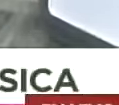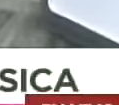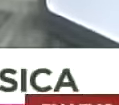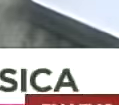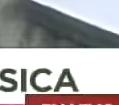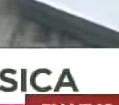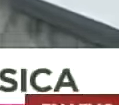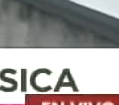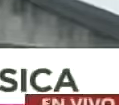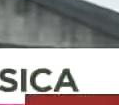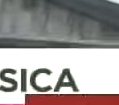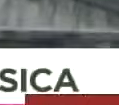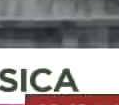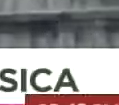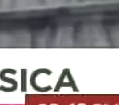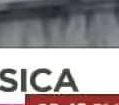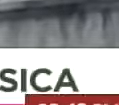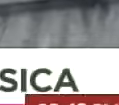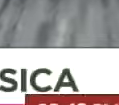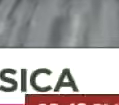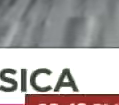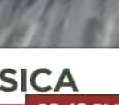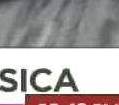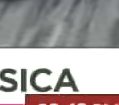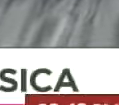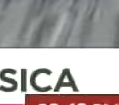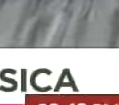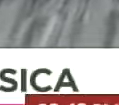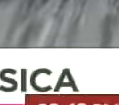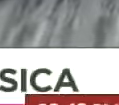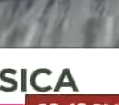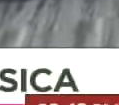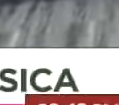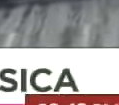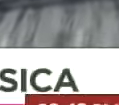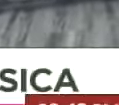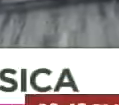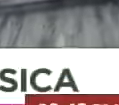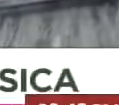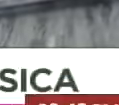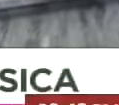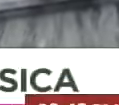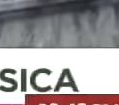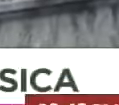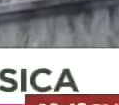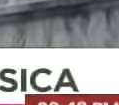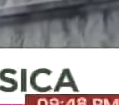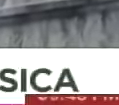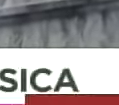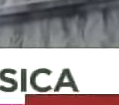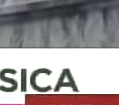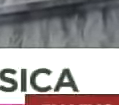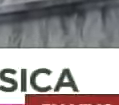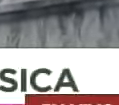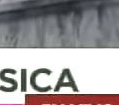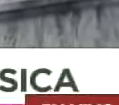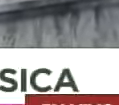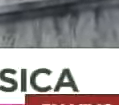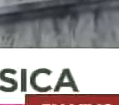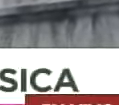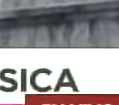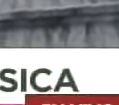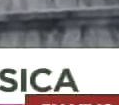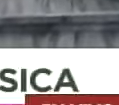mejor y seguro, es mejor y seguro. Un voto puede salvar el